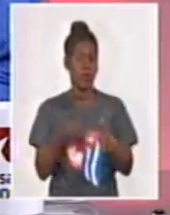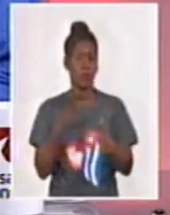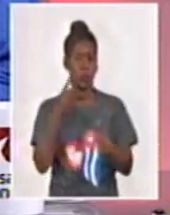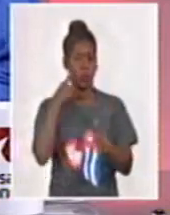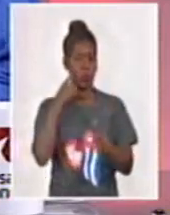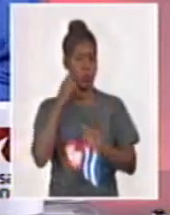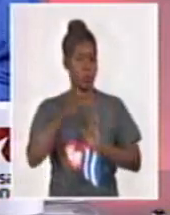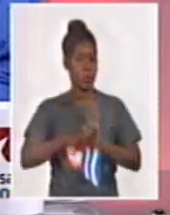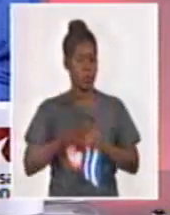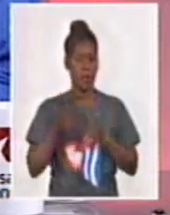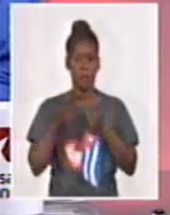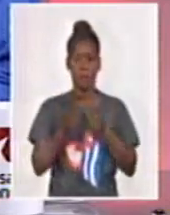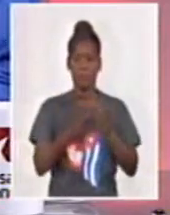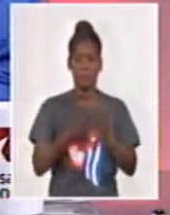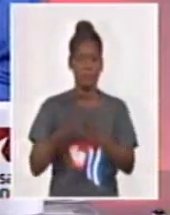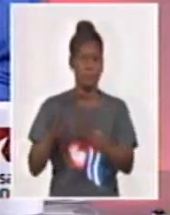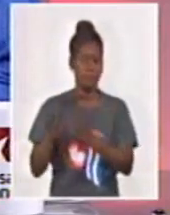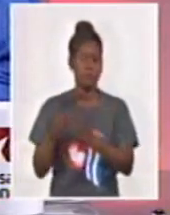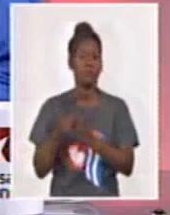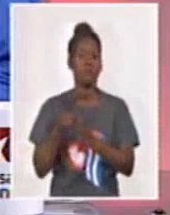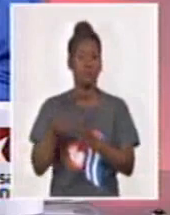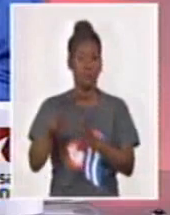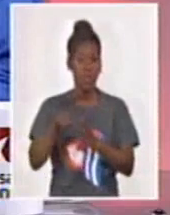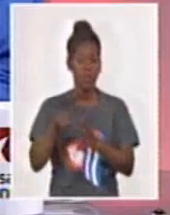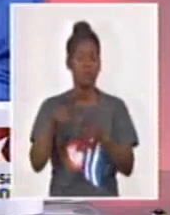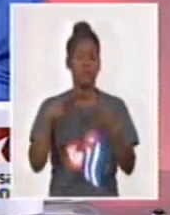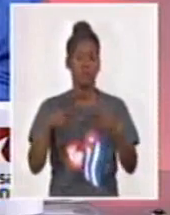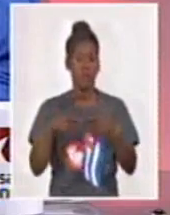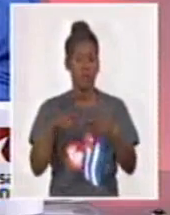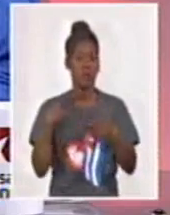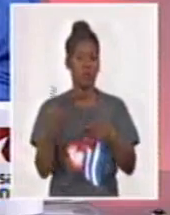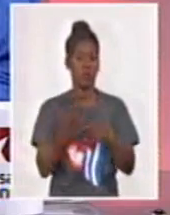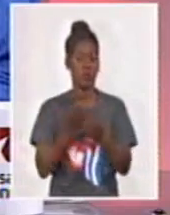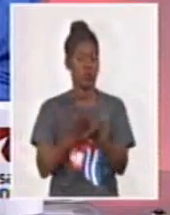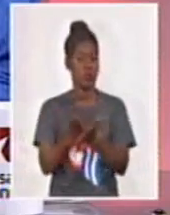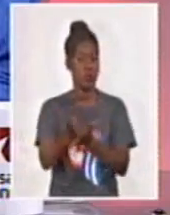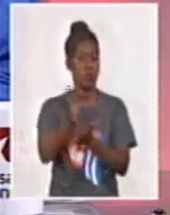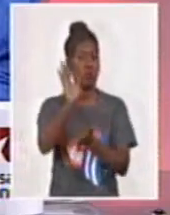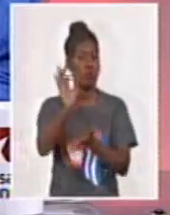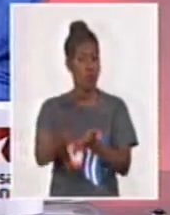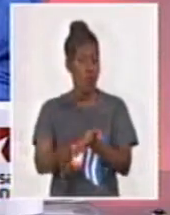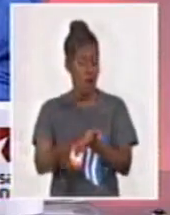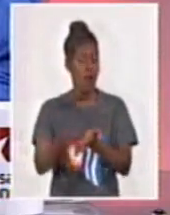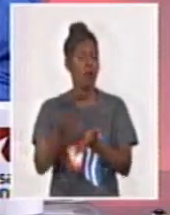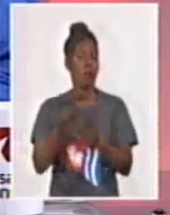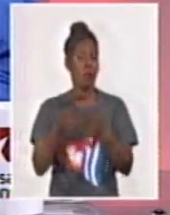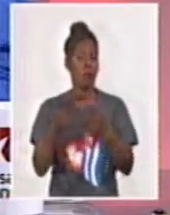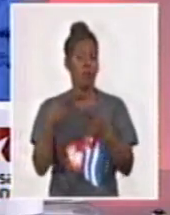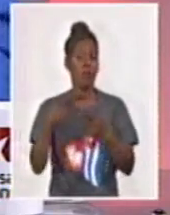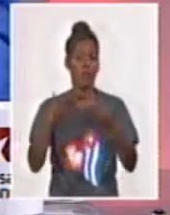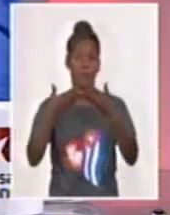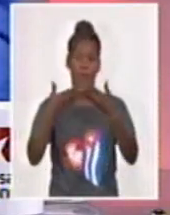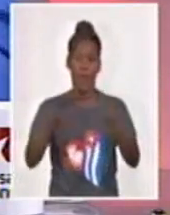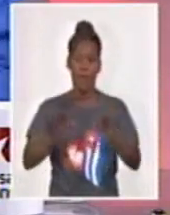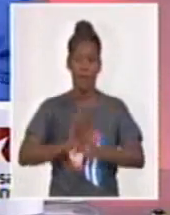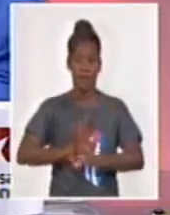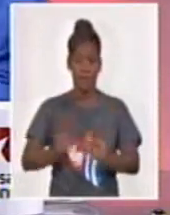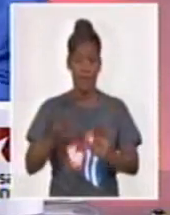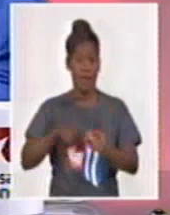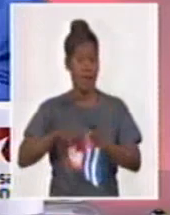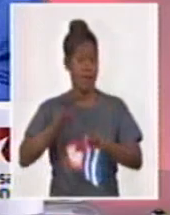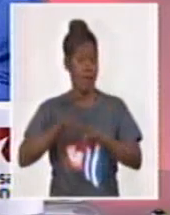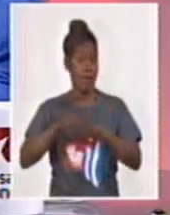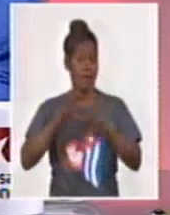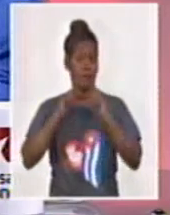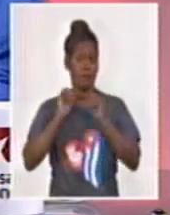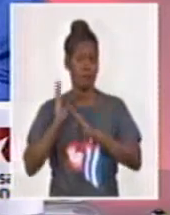protocolos establecidos y siendo disciplinado y responsable a la hora del cumplimiento de las medidas que se han estado dictando y,